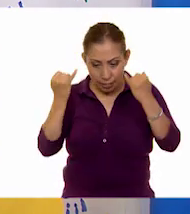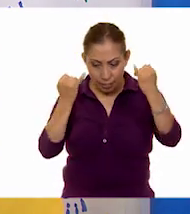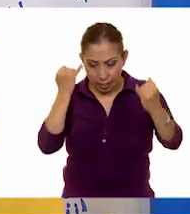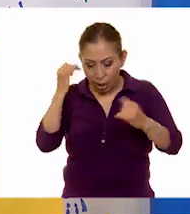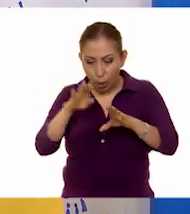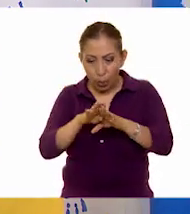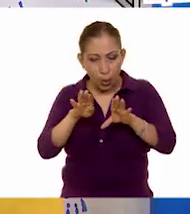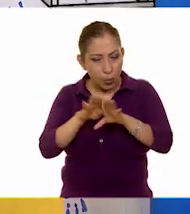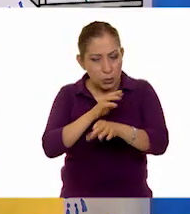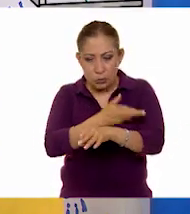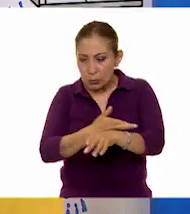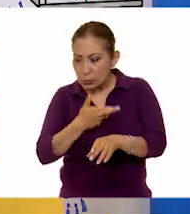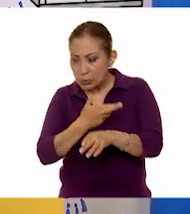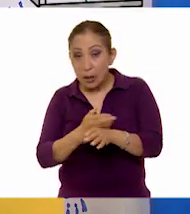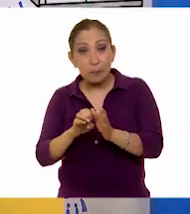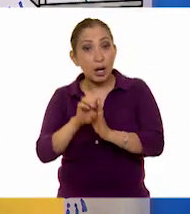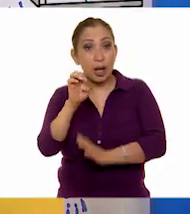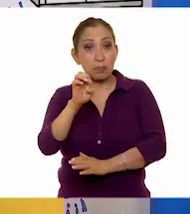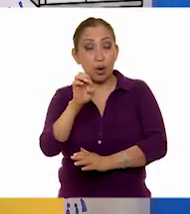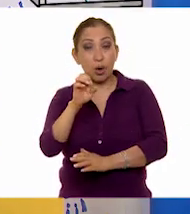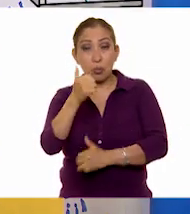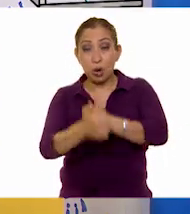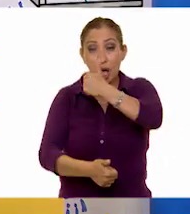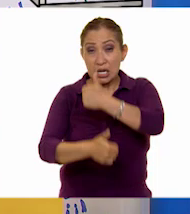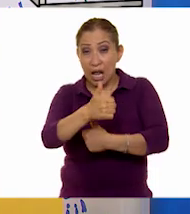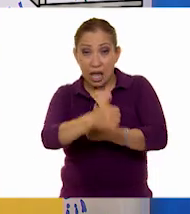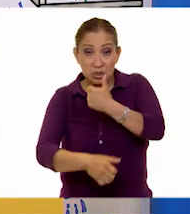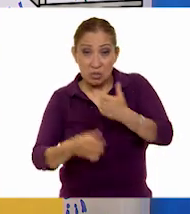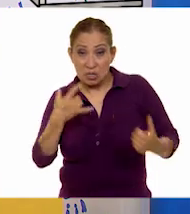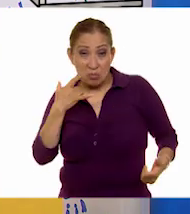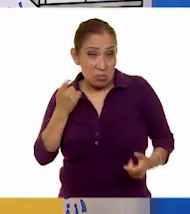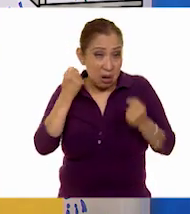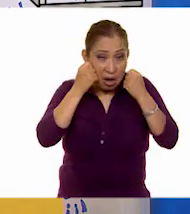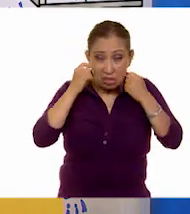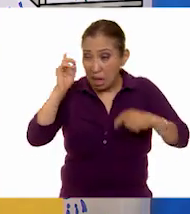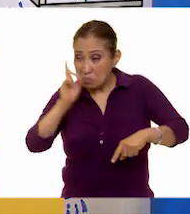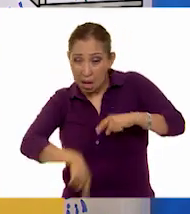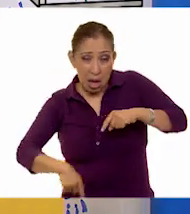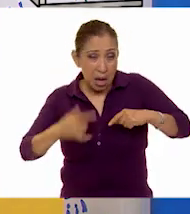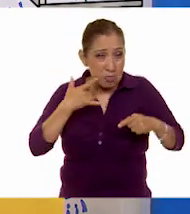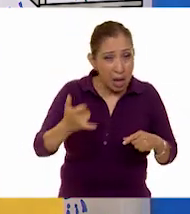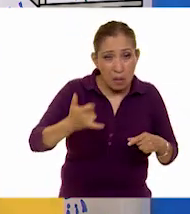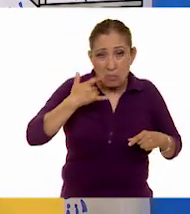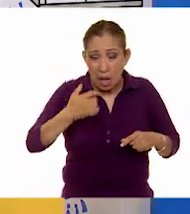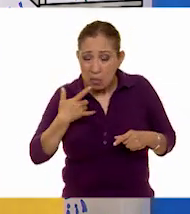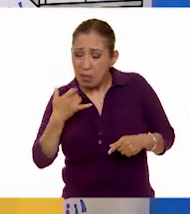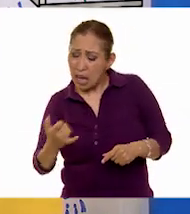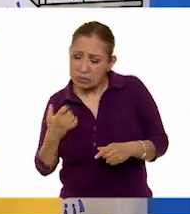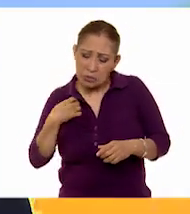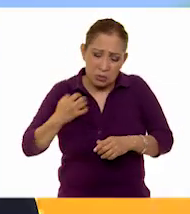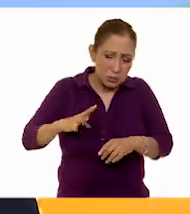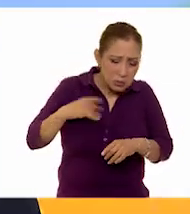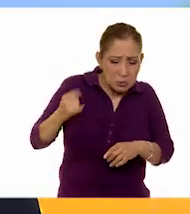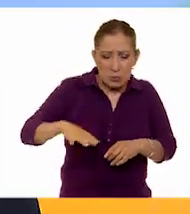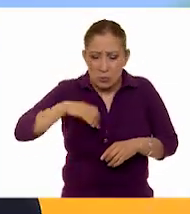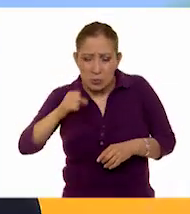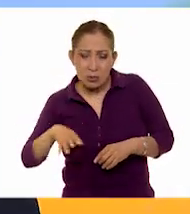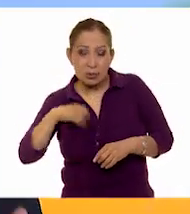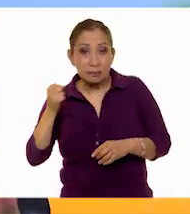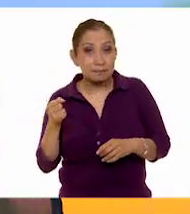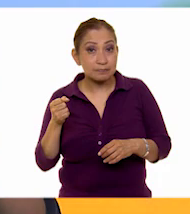seguir adelante, como en las carreras de obstáculos. Ahí está la perseverancia. ¡Ay,